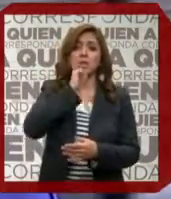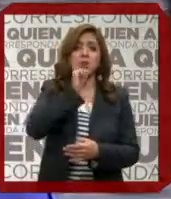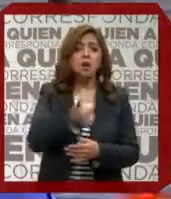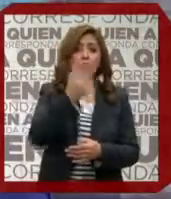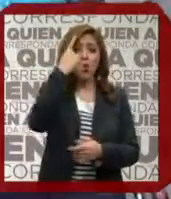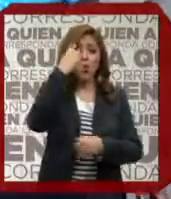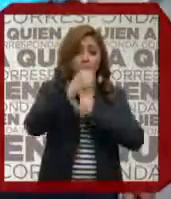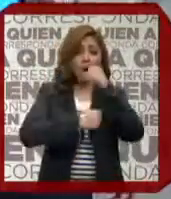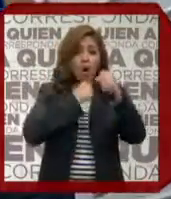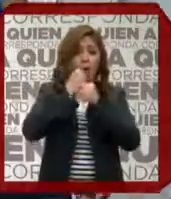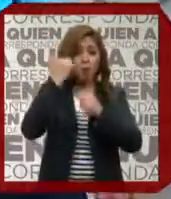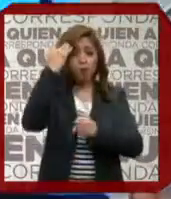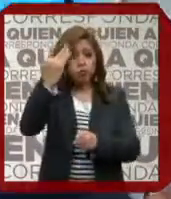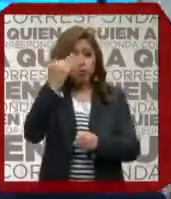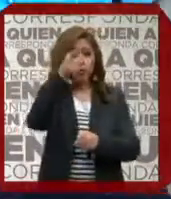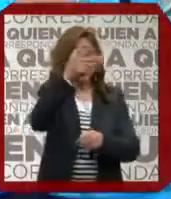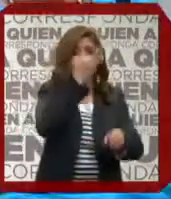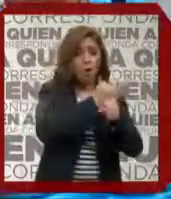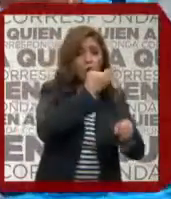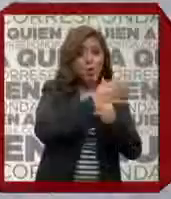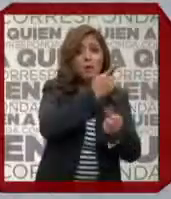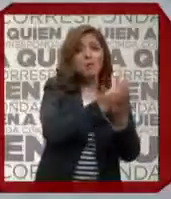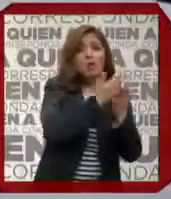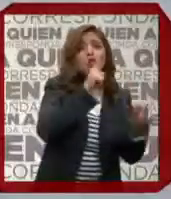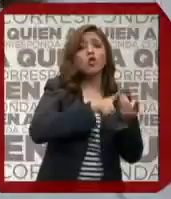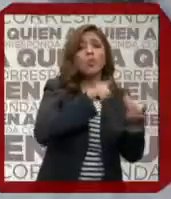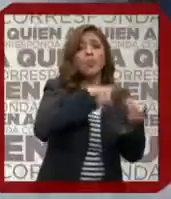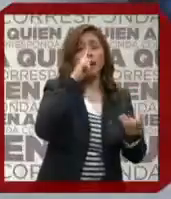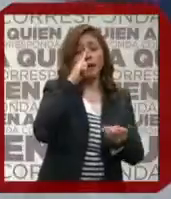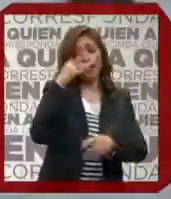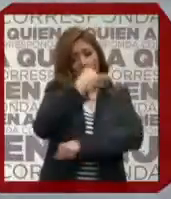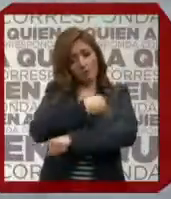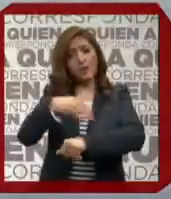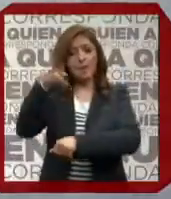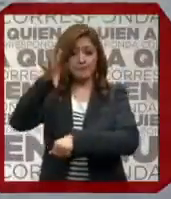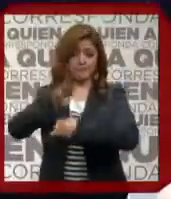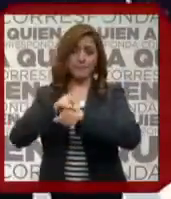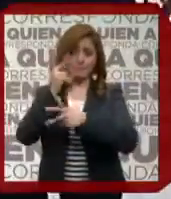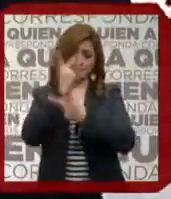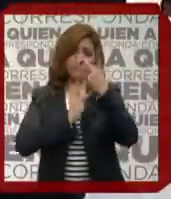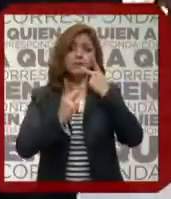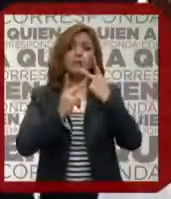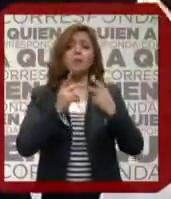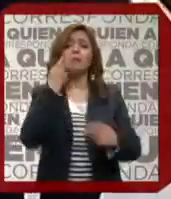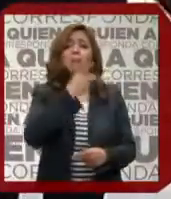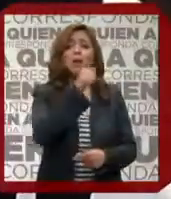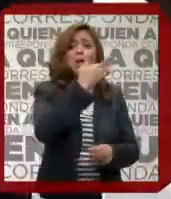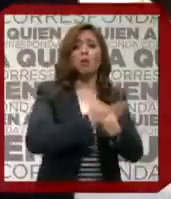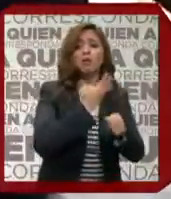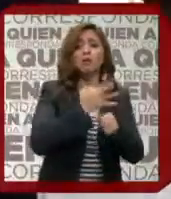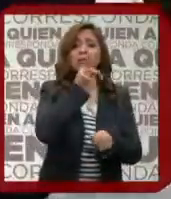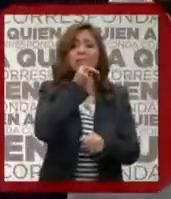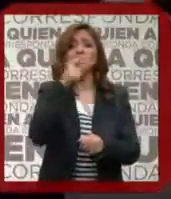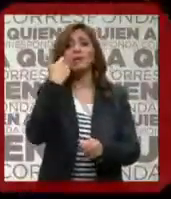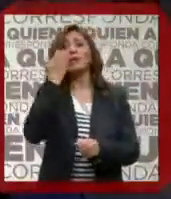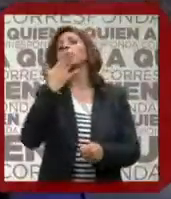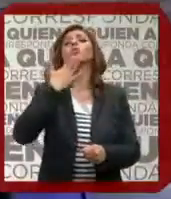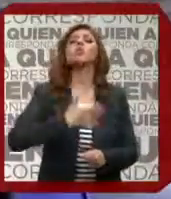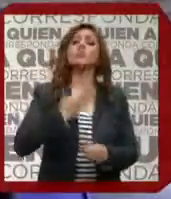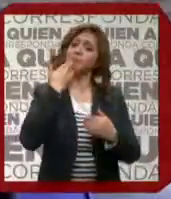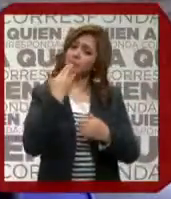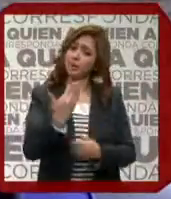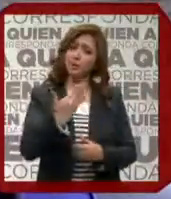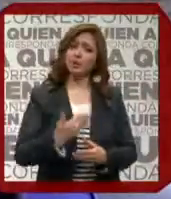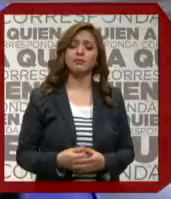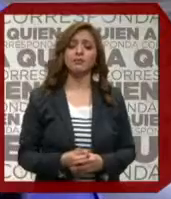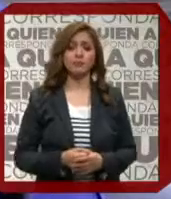para un año. Actualmente viven en Nezahualcóyotl con familiares que les están ayudando. Están desesperados y piden justicia. Pedimos